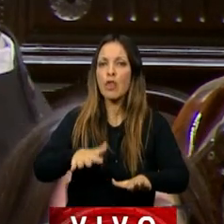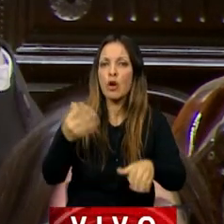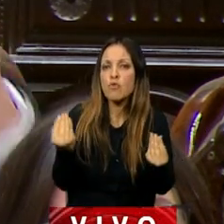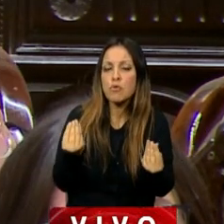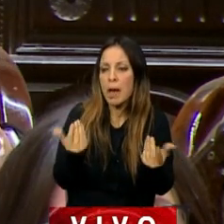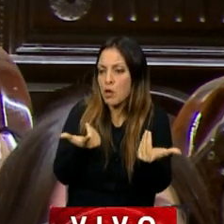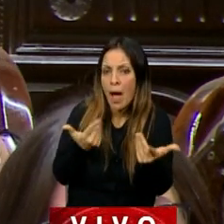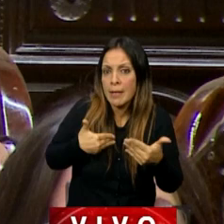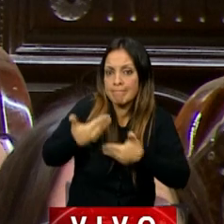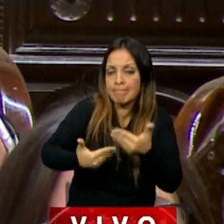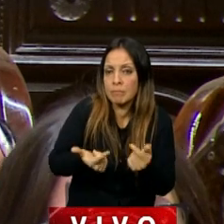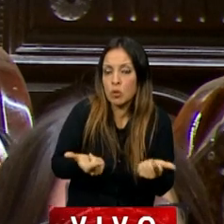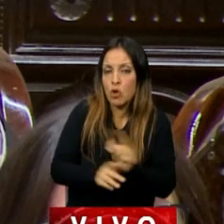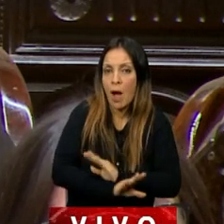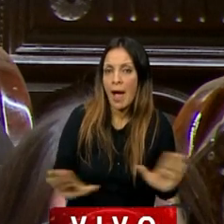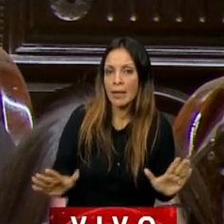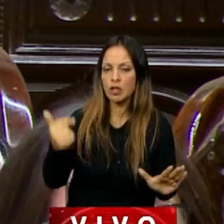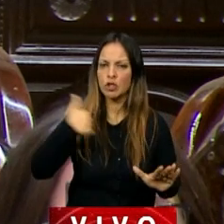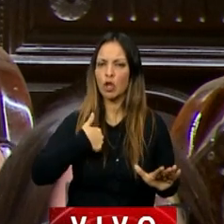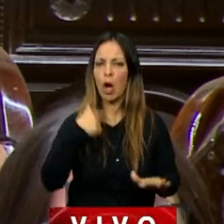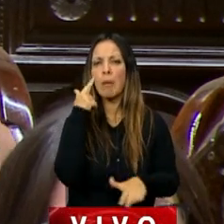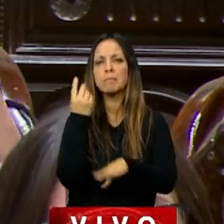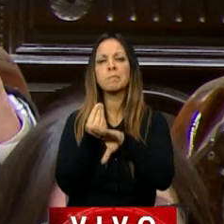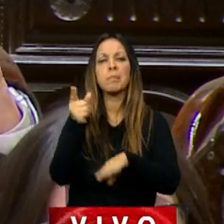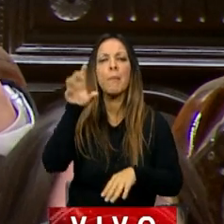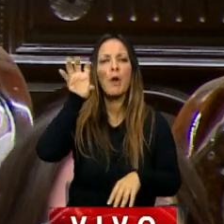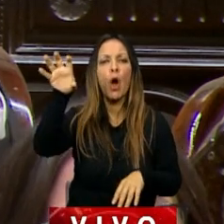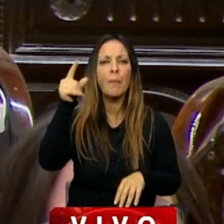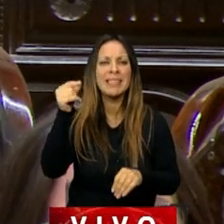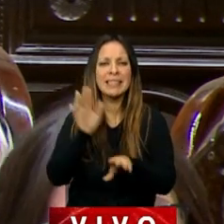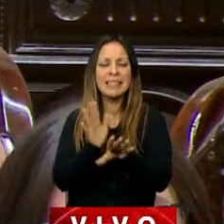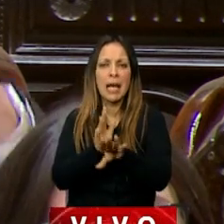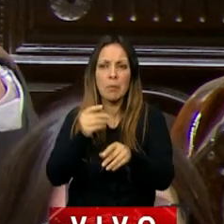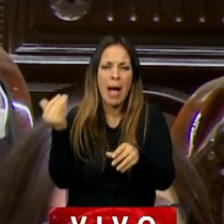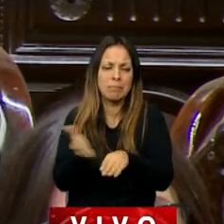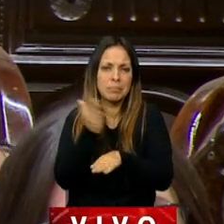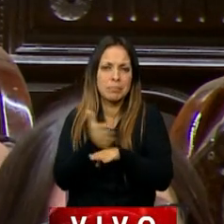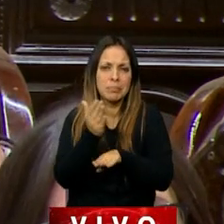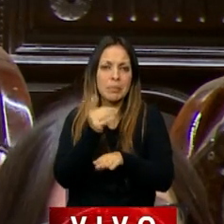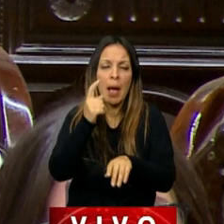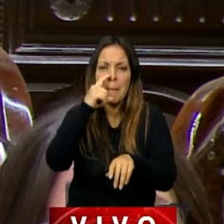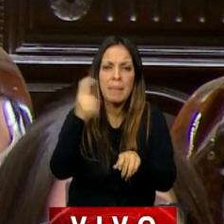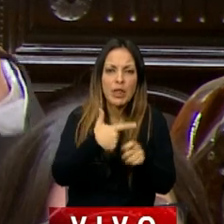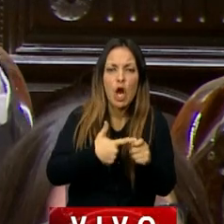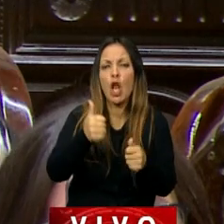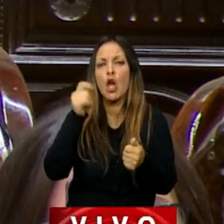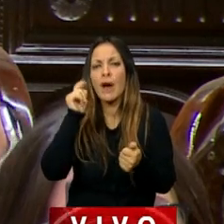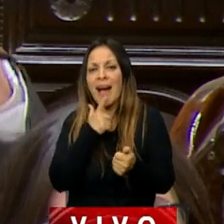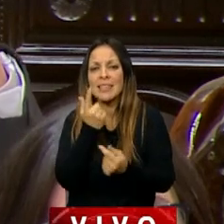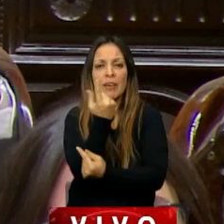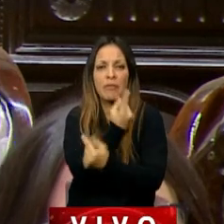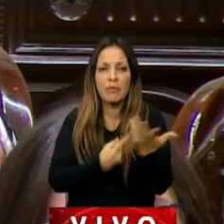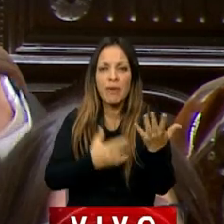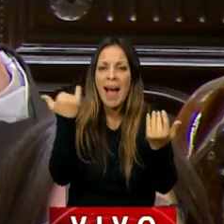qué moverse. Provengo de una provincia que es una cuenca petrolífera y gasífera. Tenemos